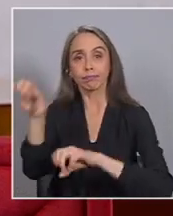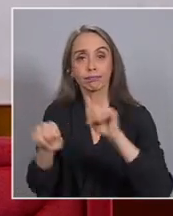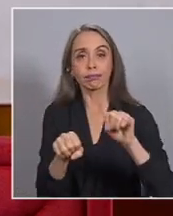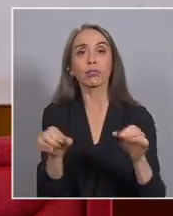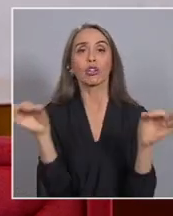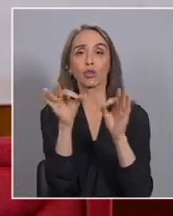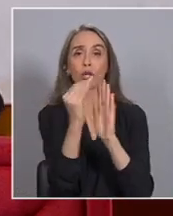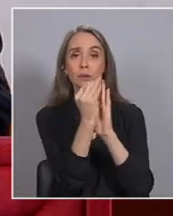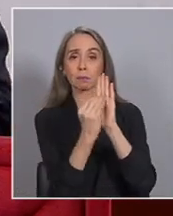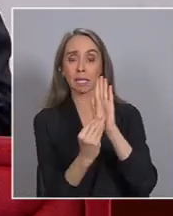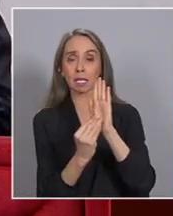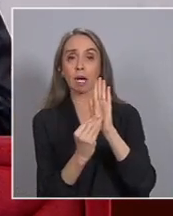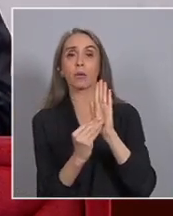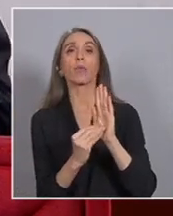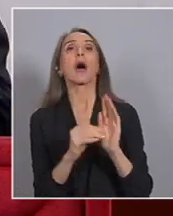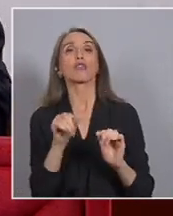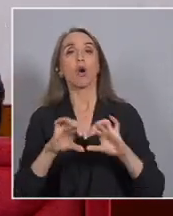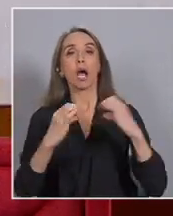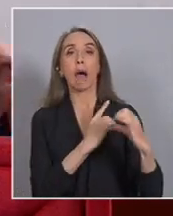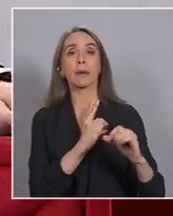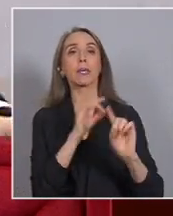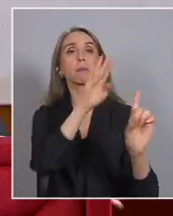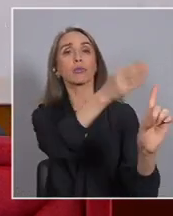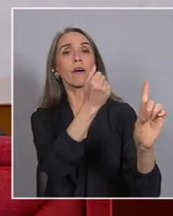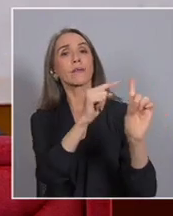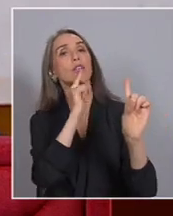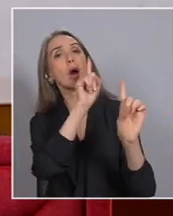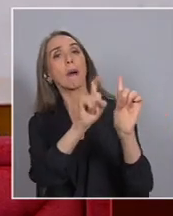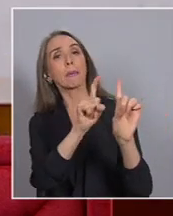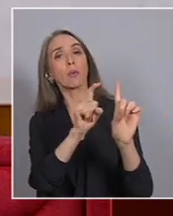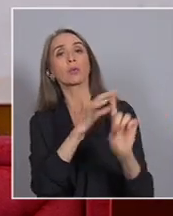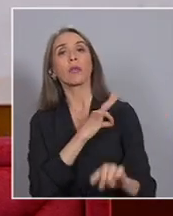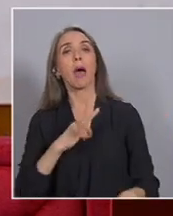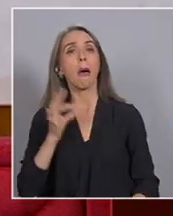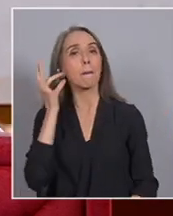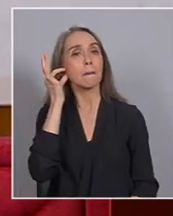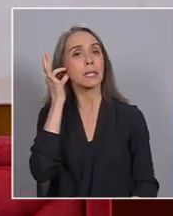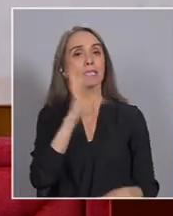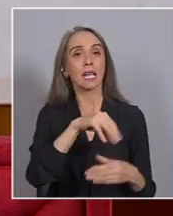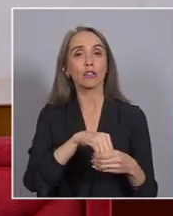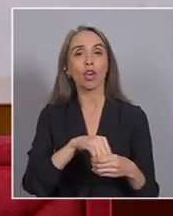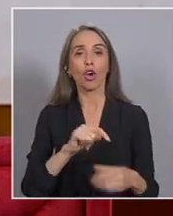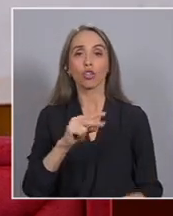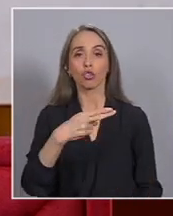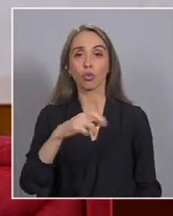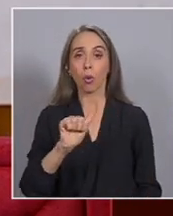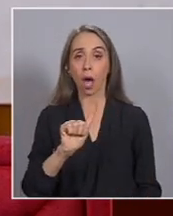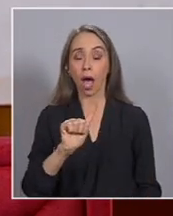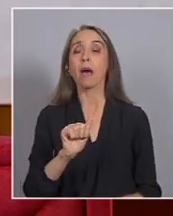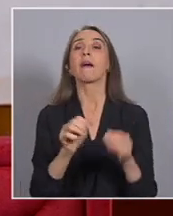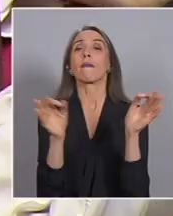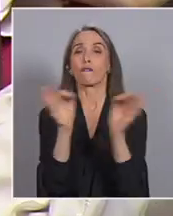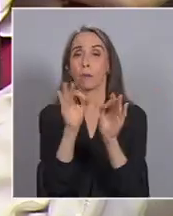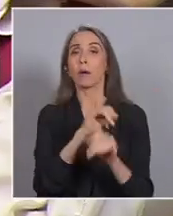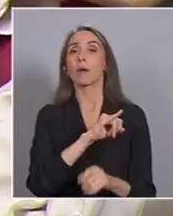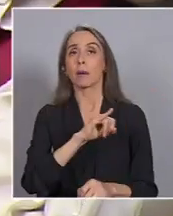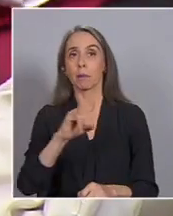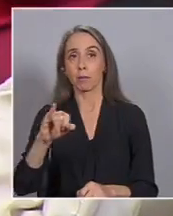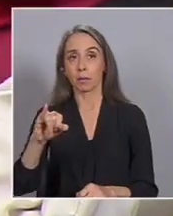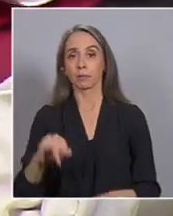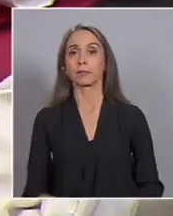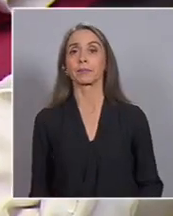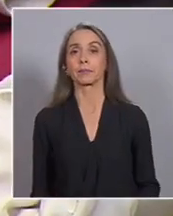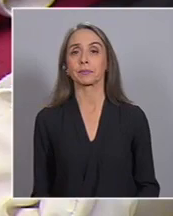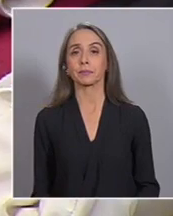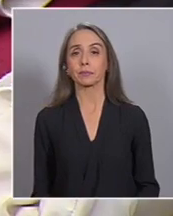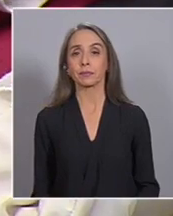en detalle cuando fue interpelada en la Cámara la ministra del Interior, Carolina Tohá, y me referiré a este asunto más adelante.